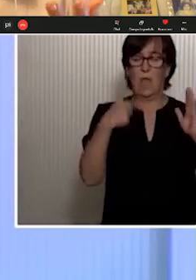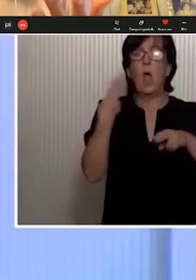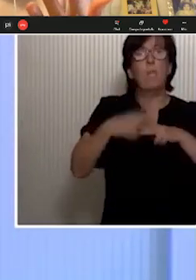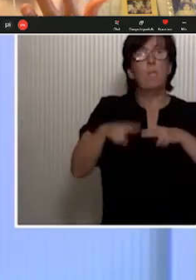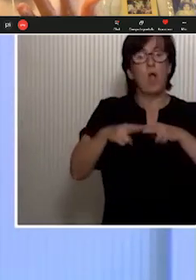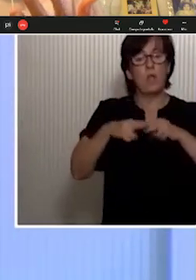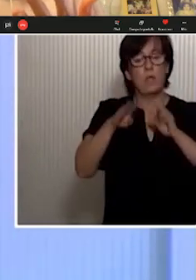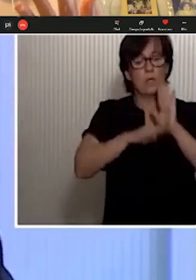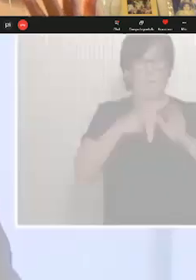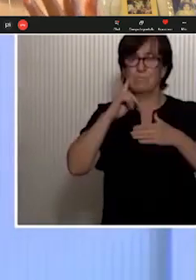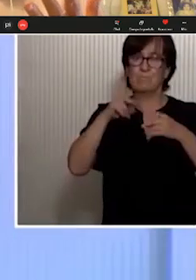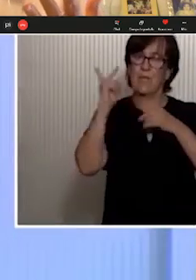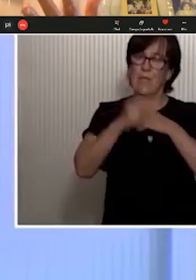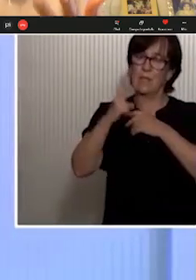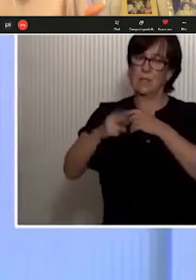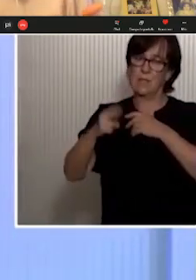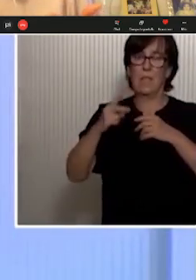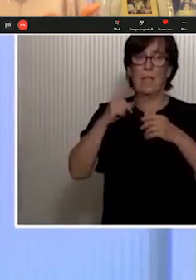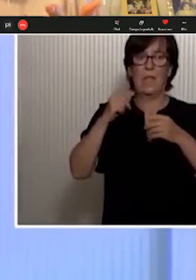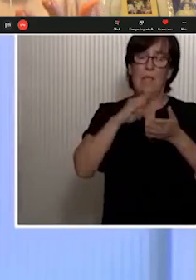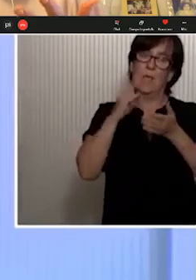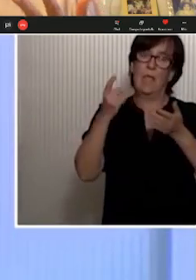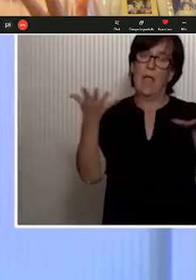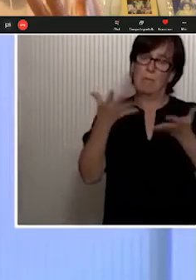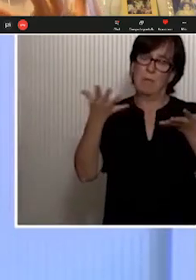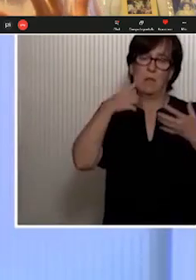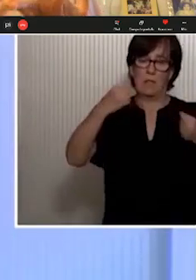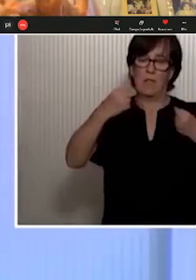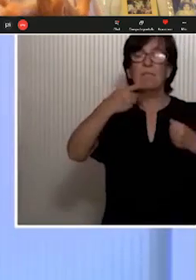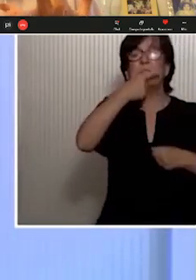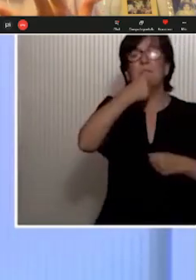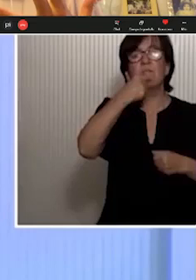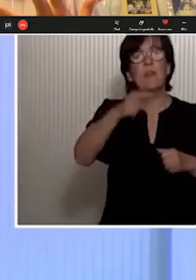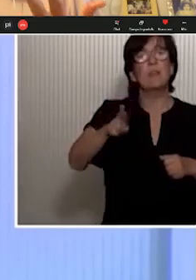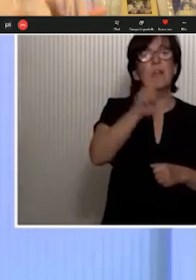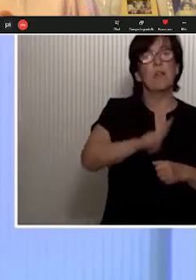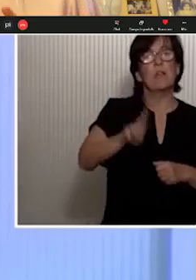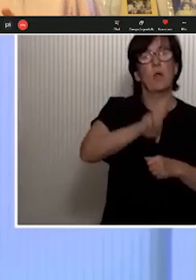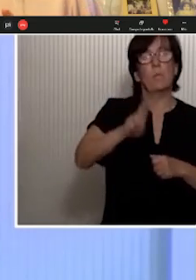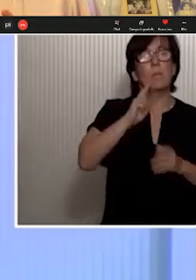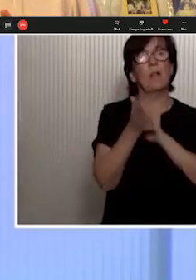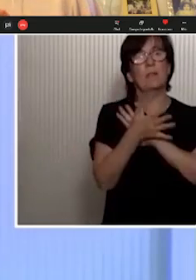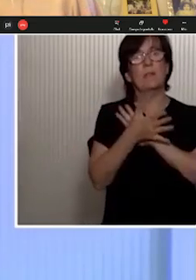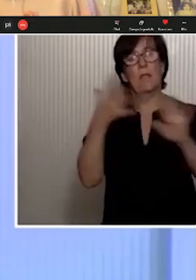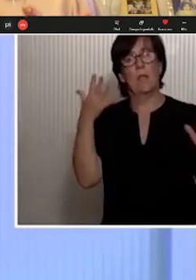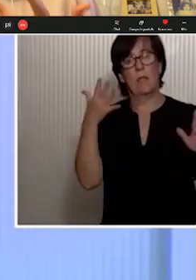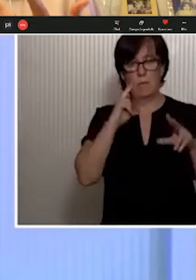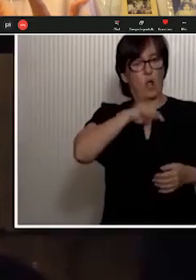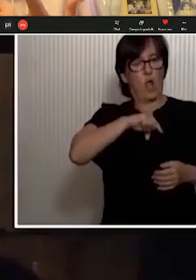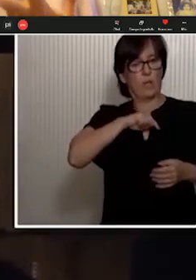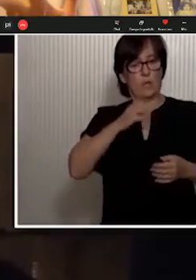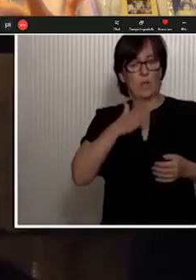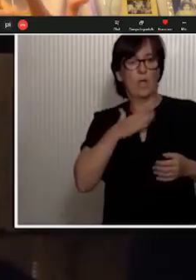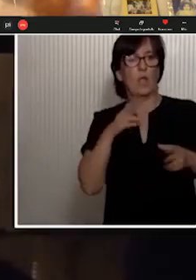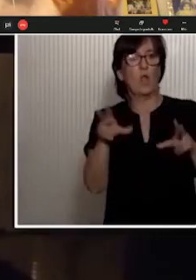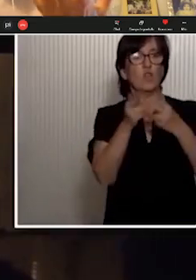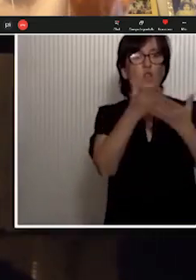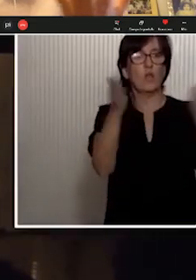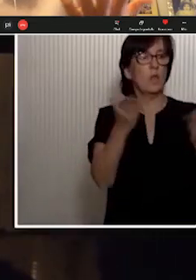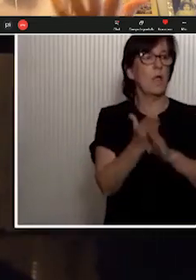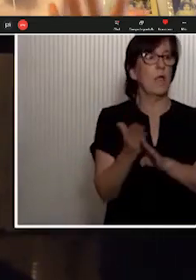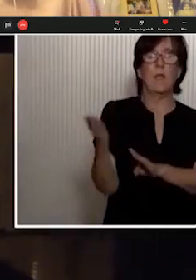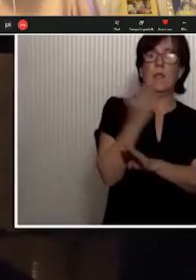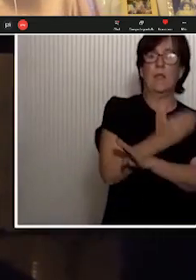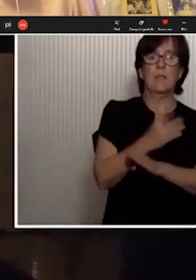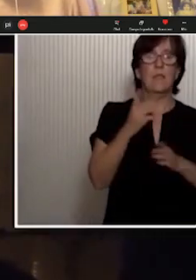dinero de europa y que aquí no hay ni techo de gasto ni borrador borrador de presupuestos ni siquiera borrador de